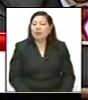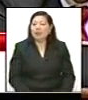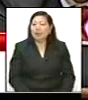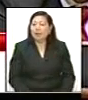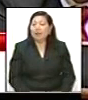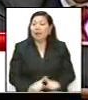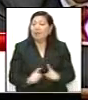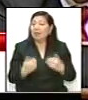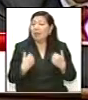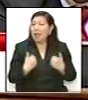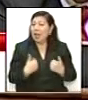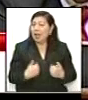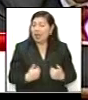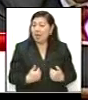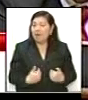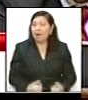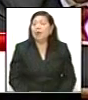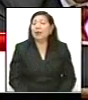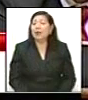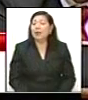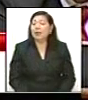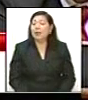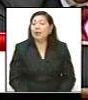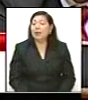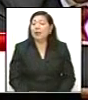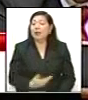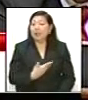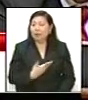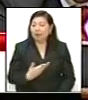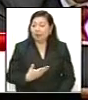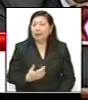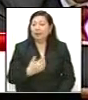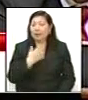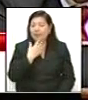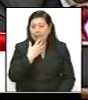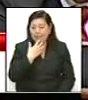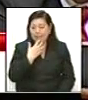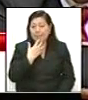distinguidos abogados que han sido inclusive presidente del Congreso de la República. Gracias.